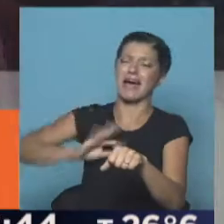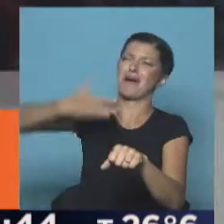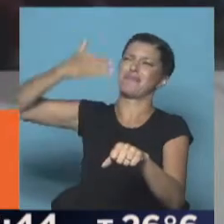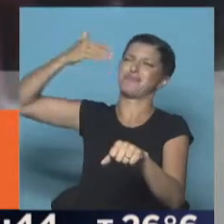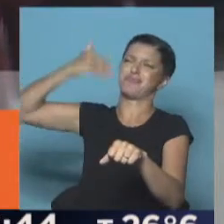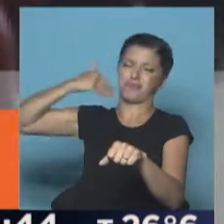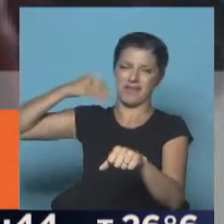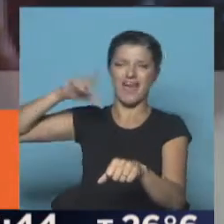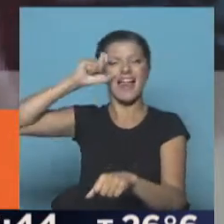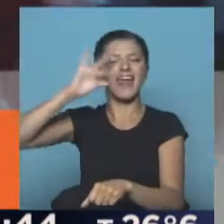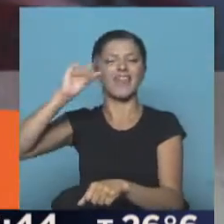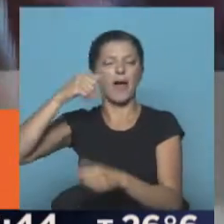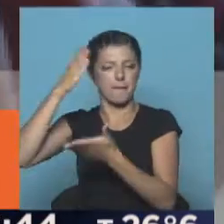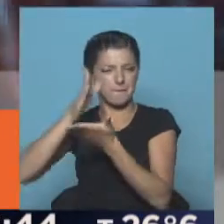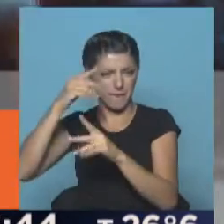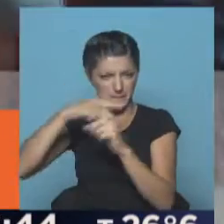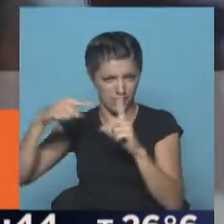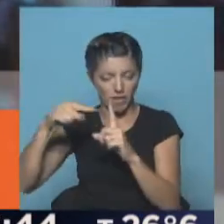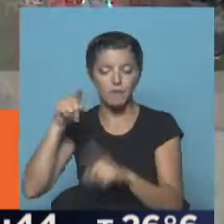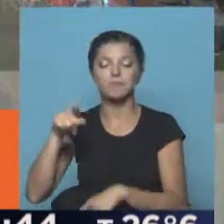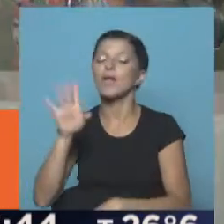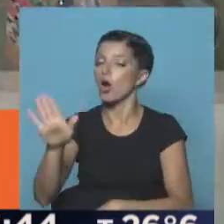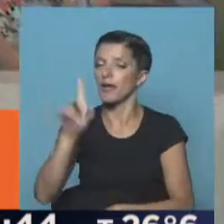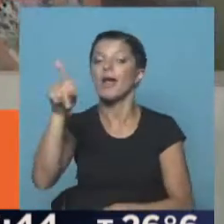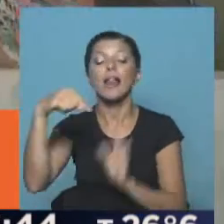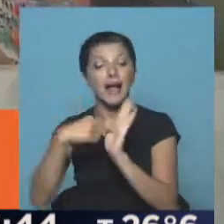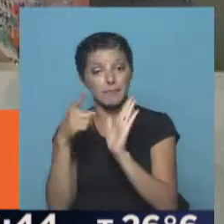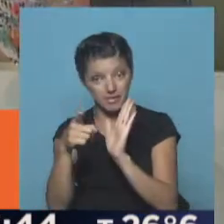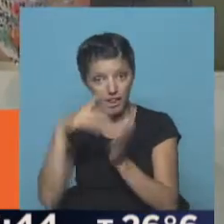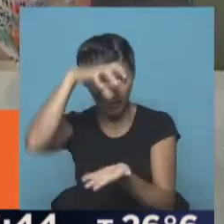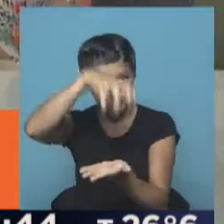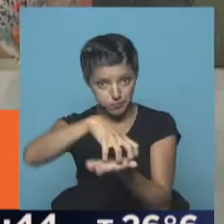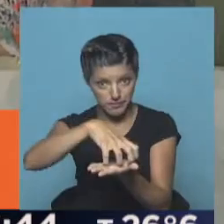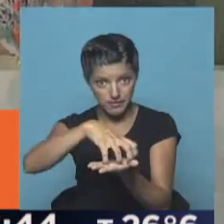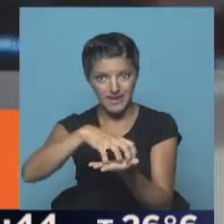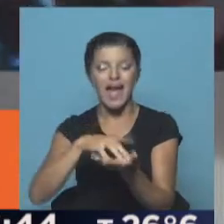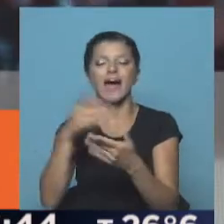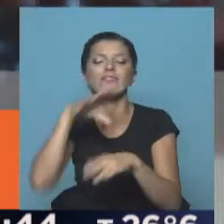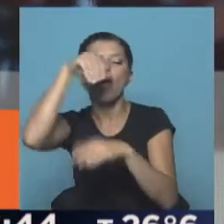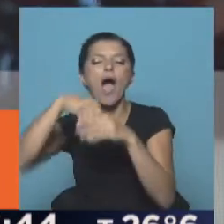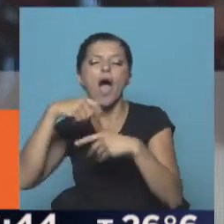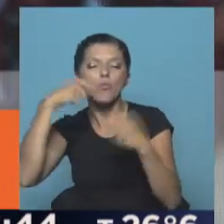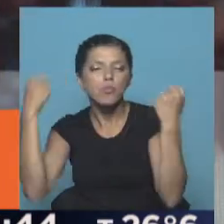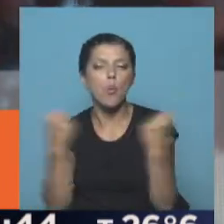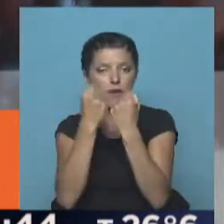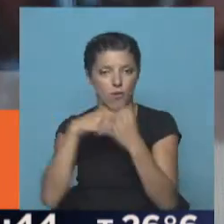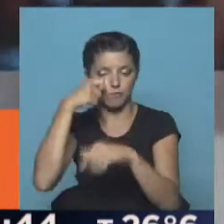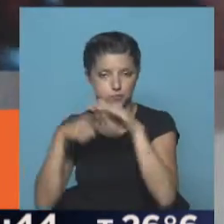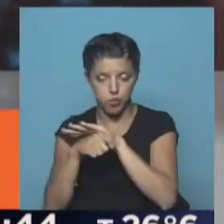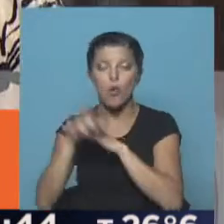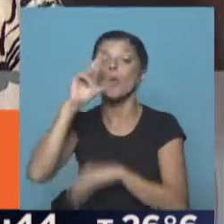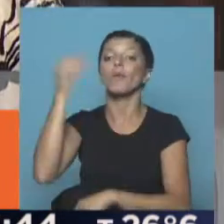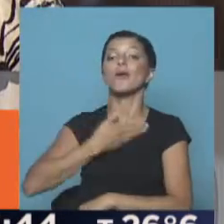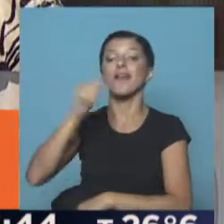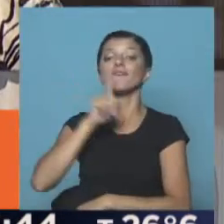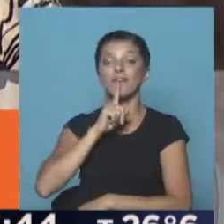lo que mencionaba Natalia. El primer comando de la capital dinamita el acuerdo entre narcotraficantes cuando mata a Jorge Rafat, el